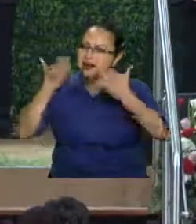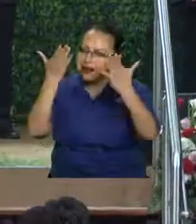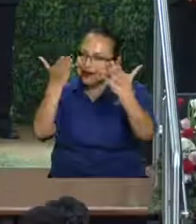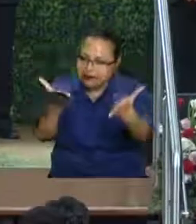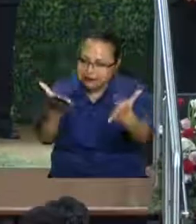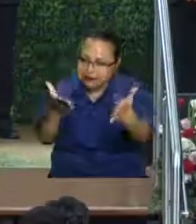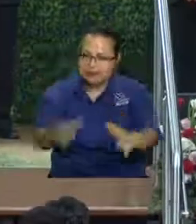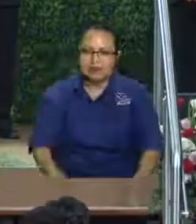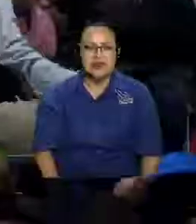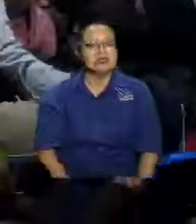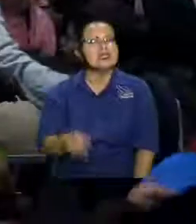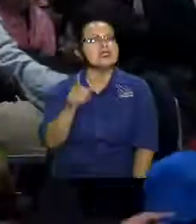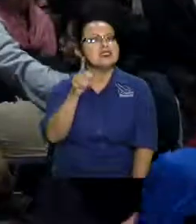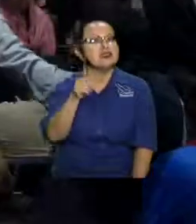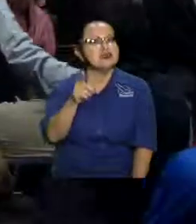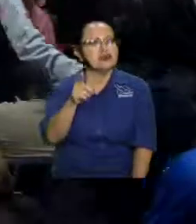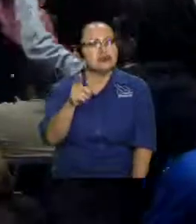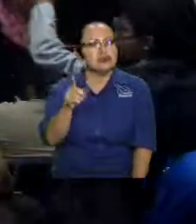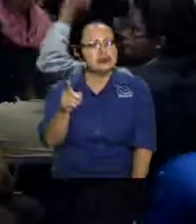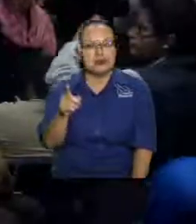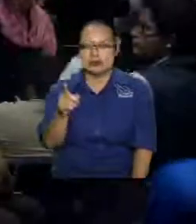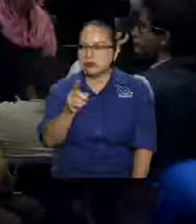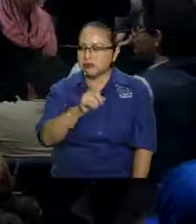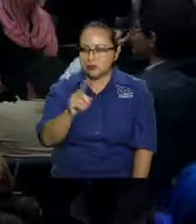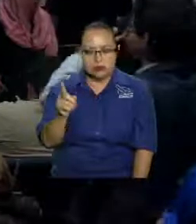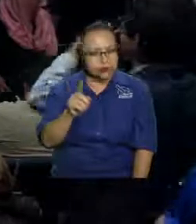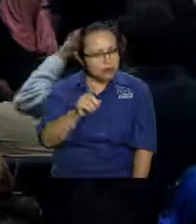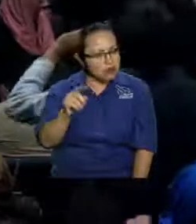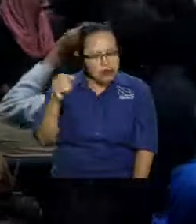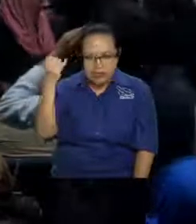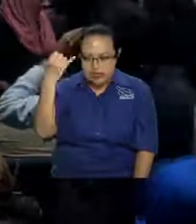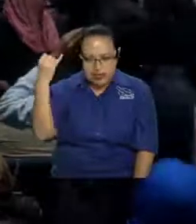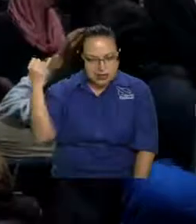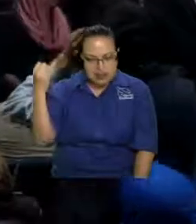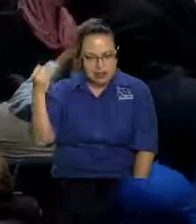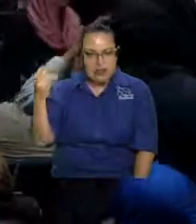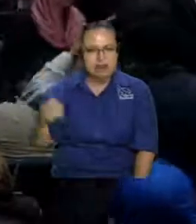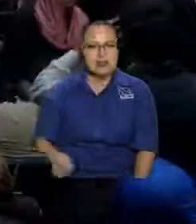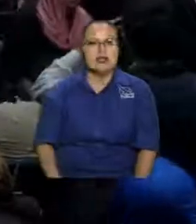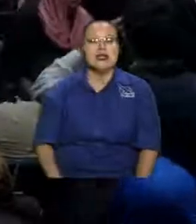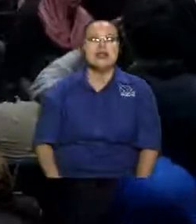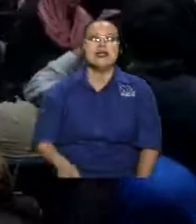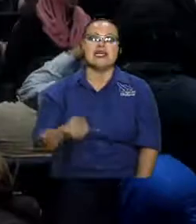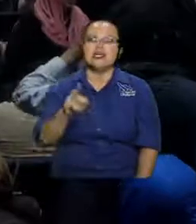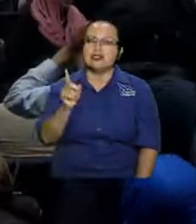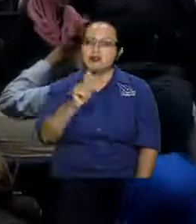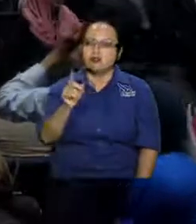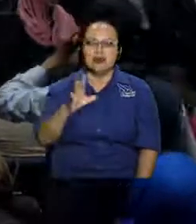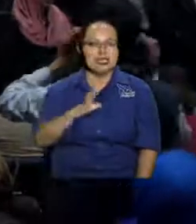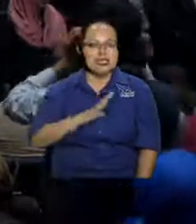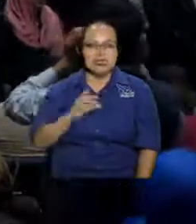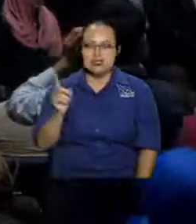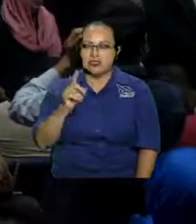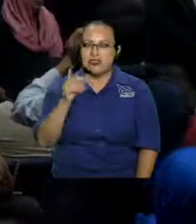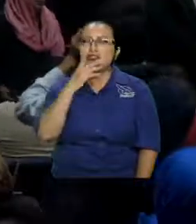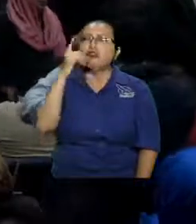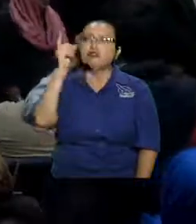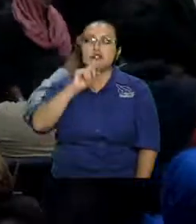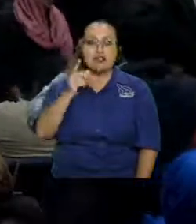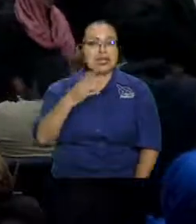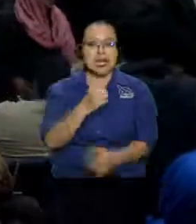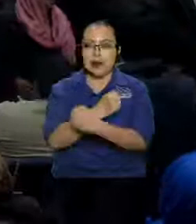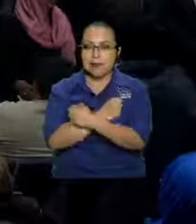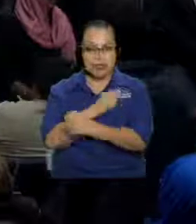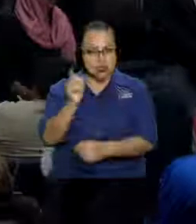que quiero que lleves en tu corazón. Que si no tienes, no es porque Dios no te ame, sino porque estás en un proceso. La otra cosa